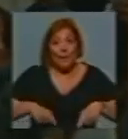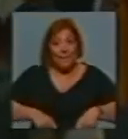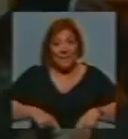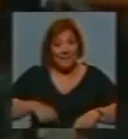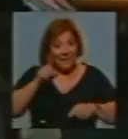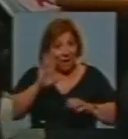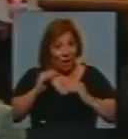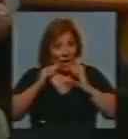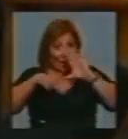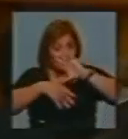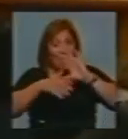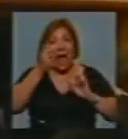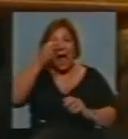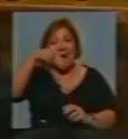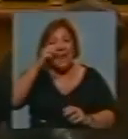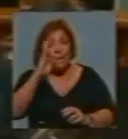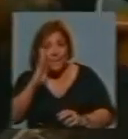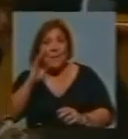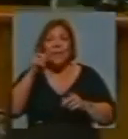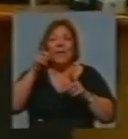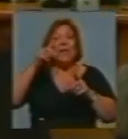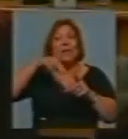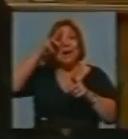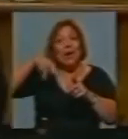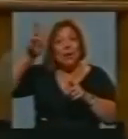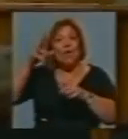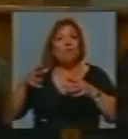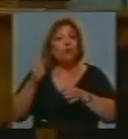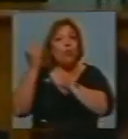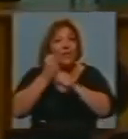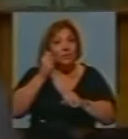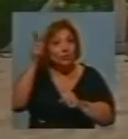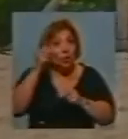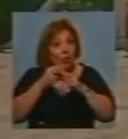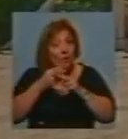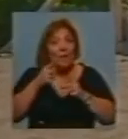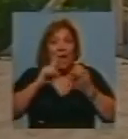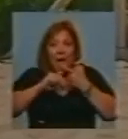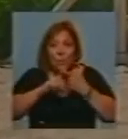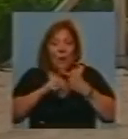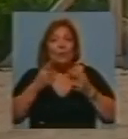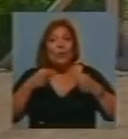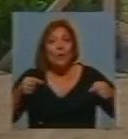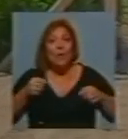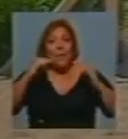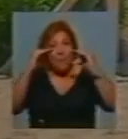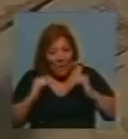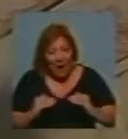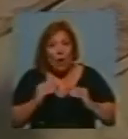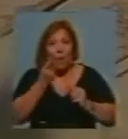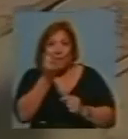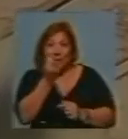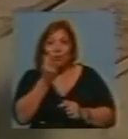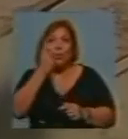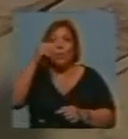de Desarrollo, la ANEP y la Fundación Noruega Hjelpemiddelfondet acordaron un mecanismo para transportar a bajo costo y recibir cerca